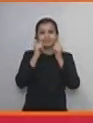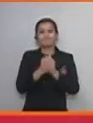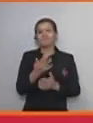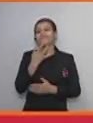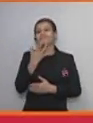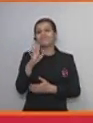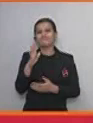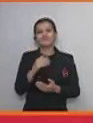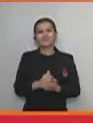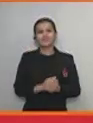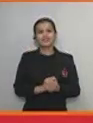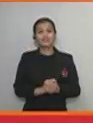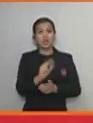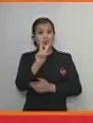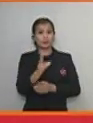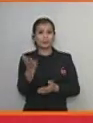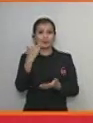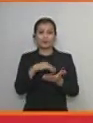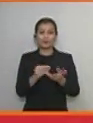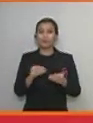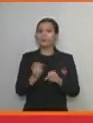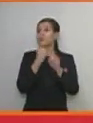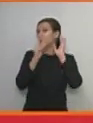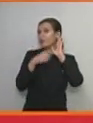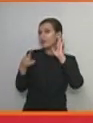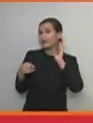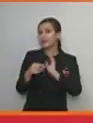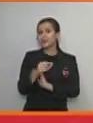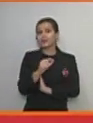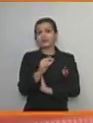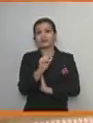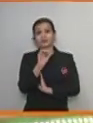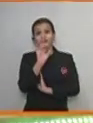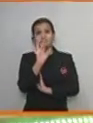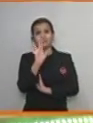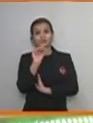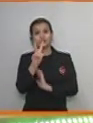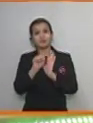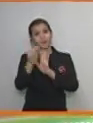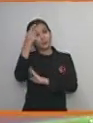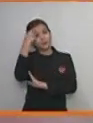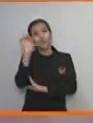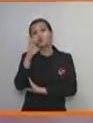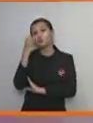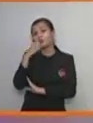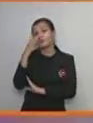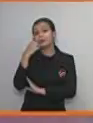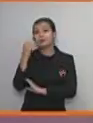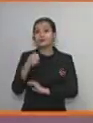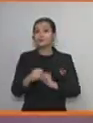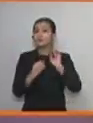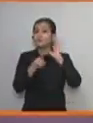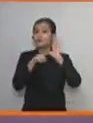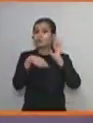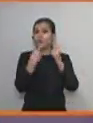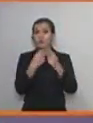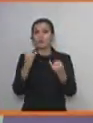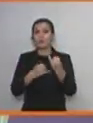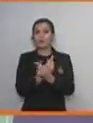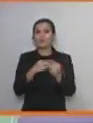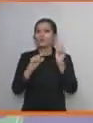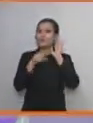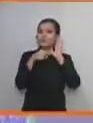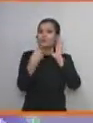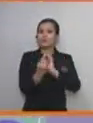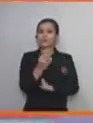mucha suerte, porque este es el 2. El número favorecido para la diaria es el 82 con su símbolo de sueños escuela. Para Multi-X jugada gratis